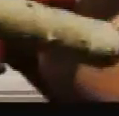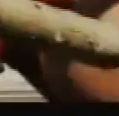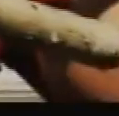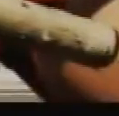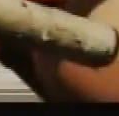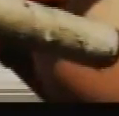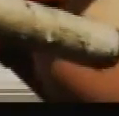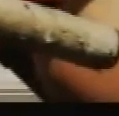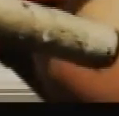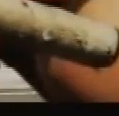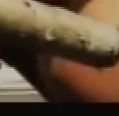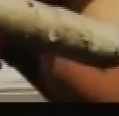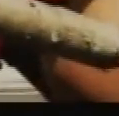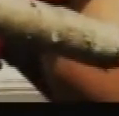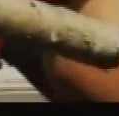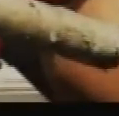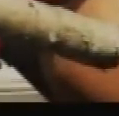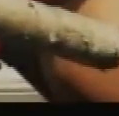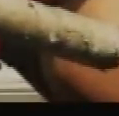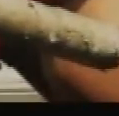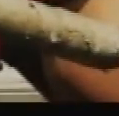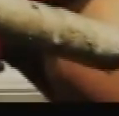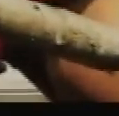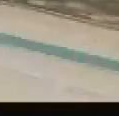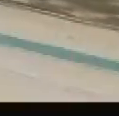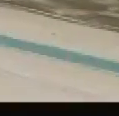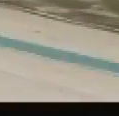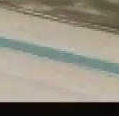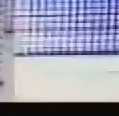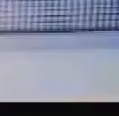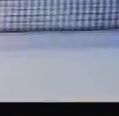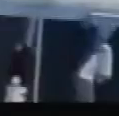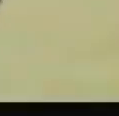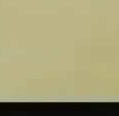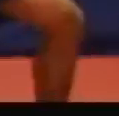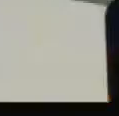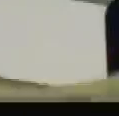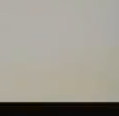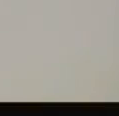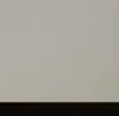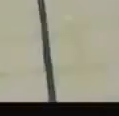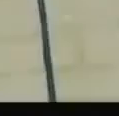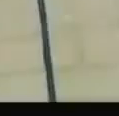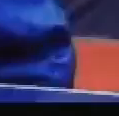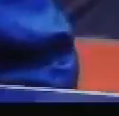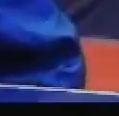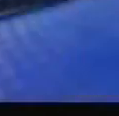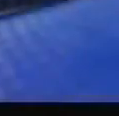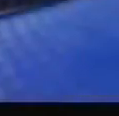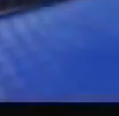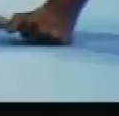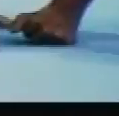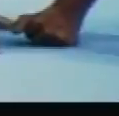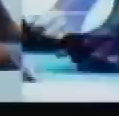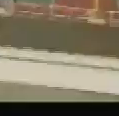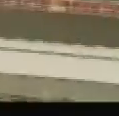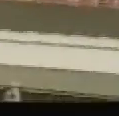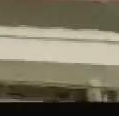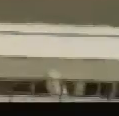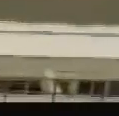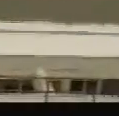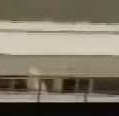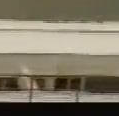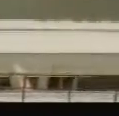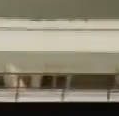a viernes a las 9:30 de la mañana en el mejor programa de información deportiva de la televisión